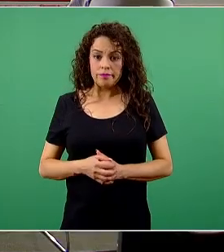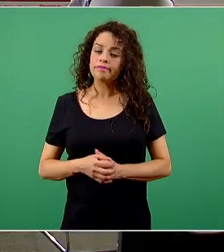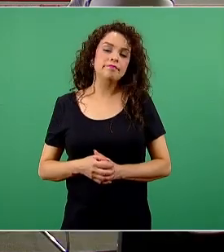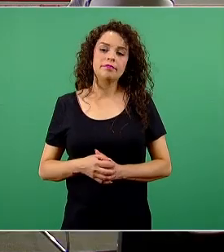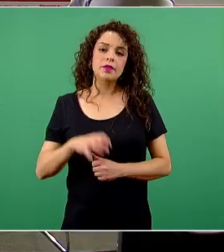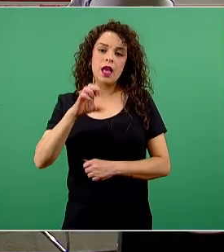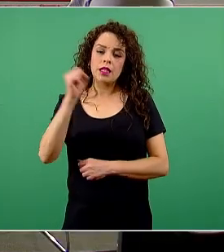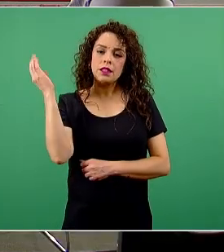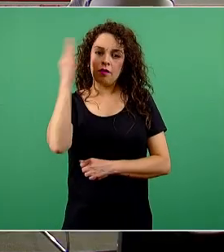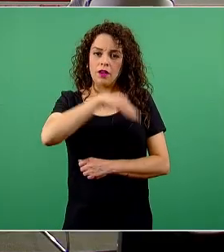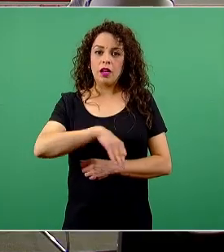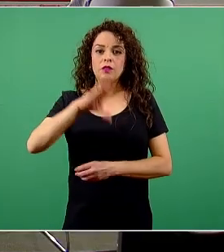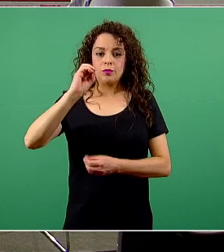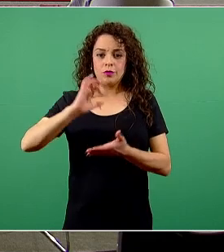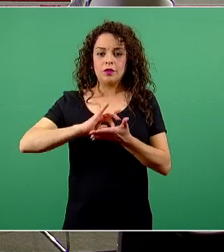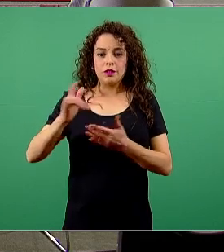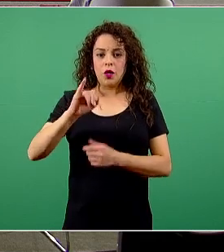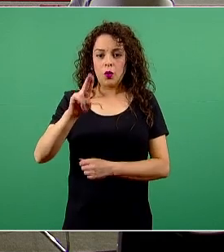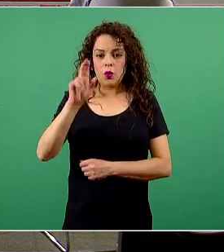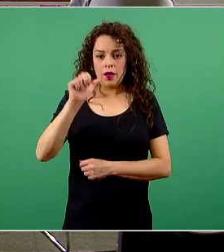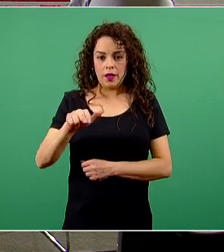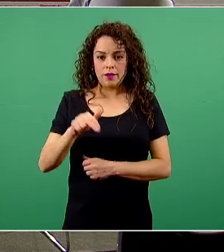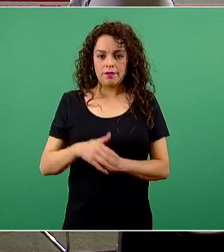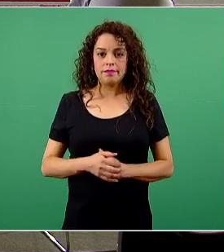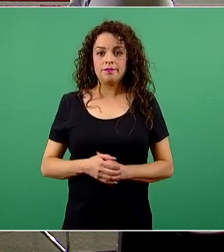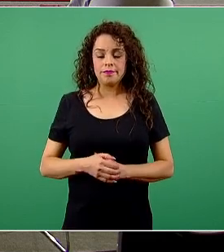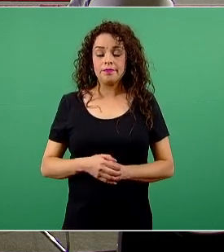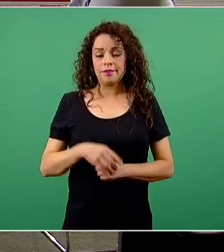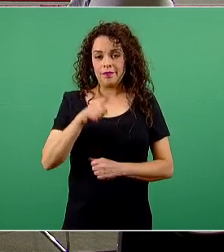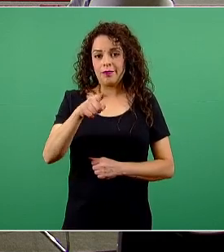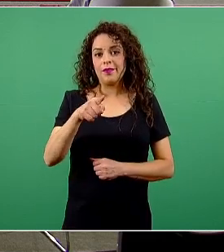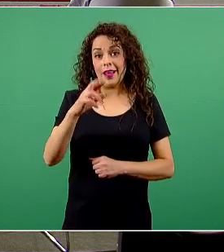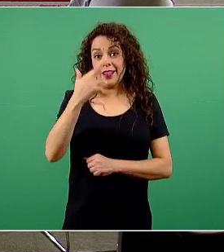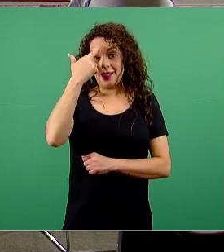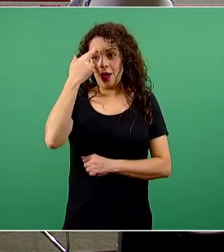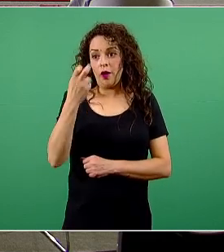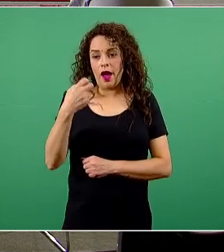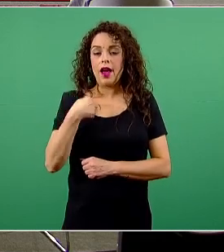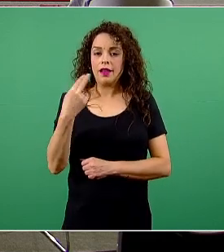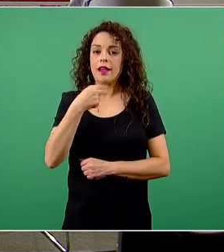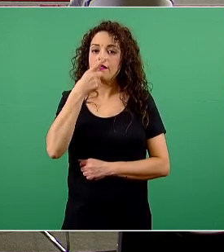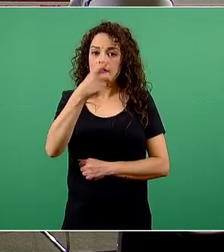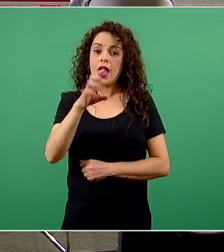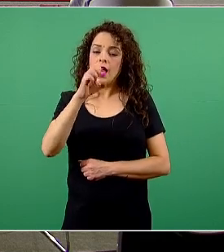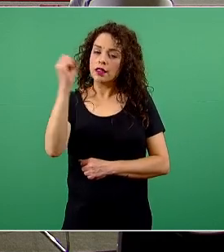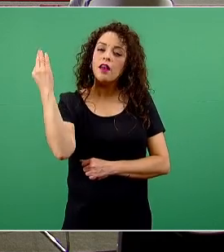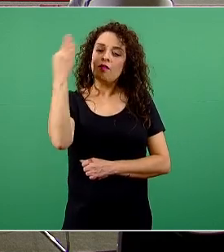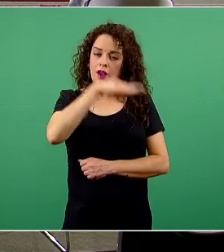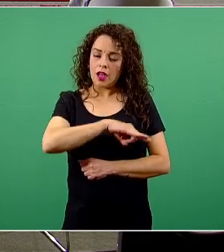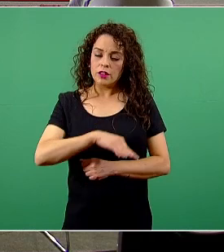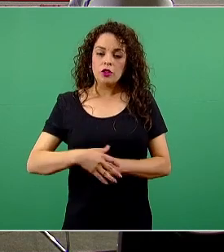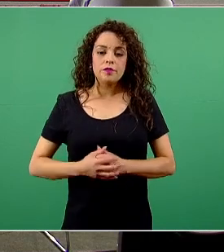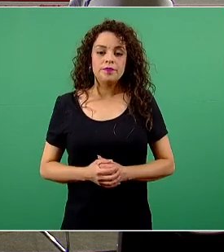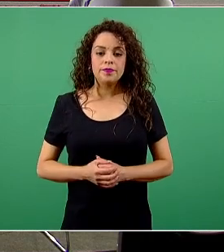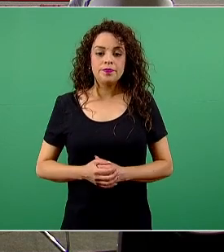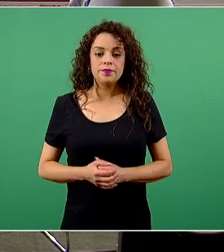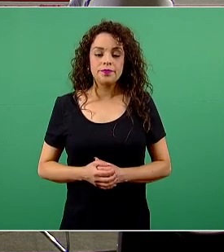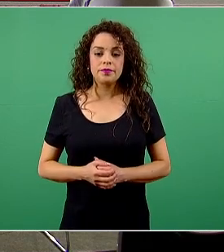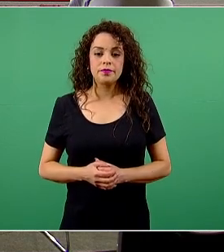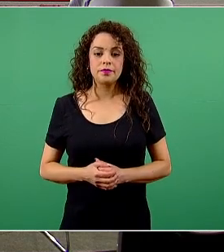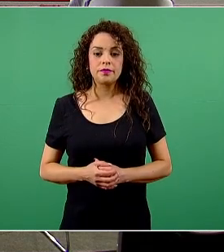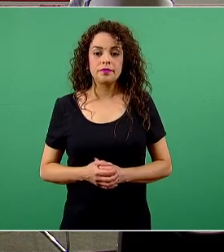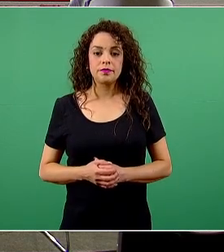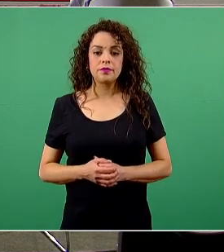Falso. Gracias, Juan, por recordarnos desmentir esto. Comenta Juan Hernández de Grupo Cantón, periódico Basta, que